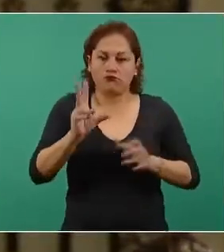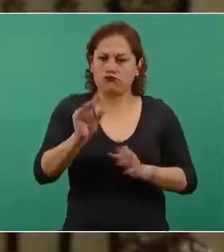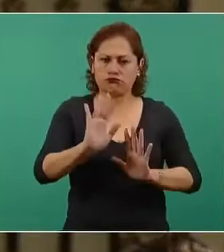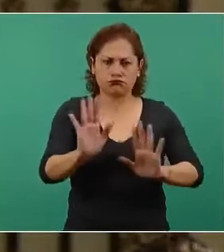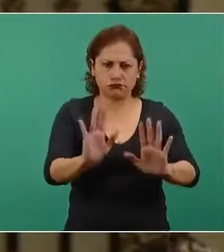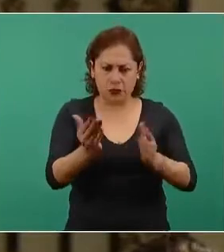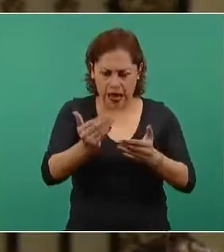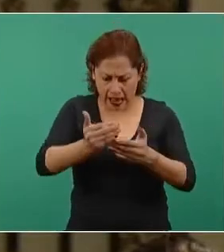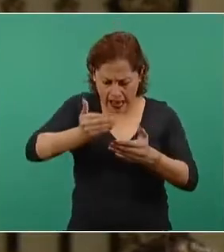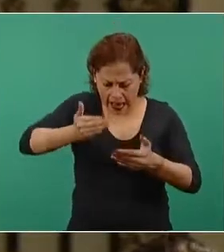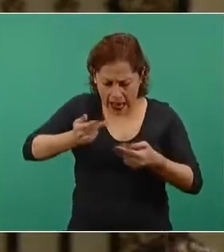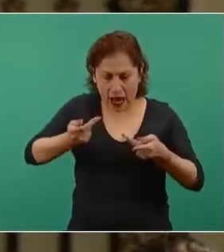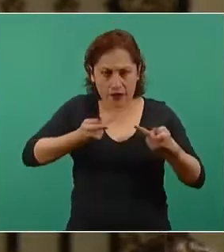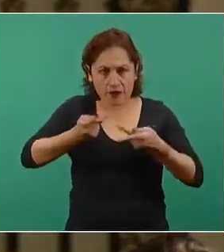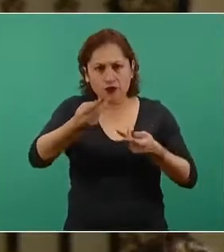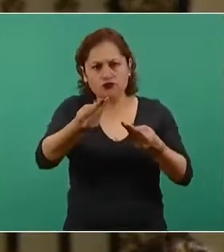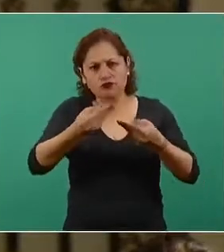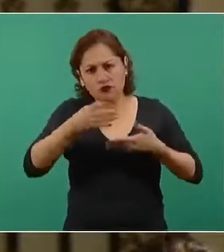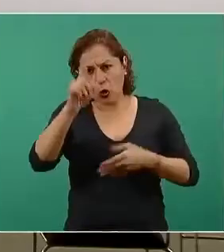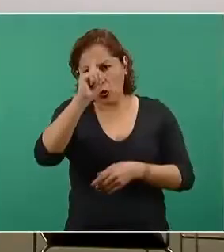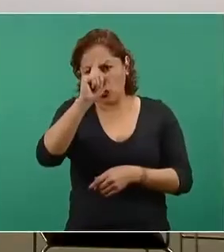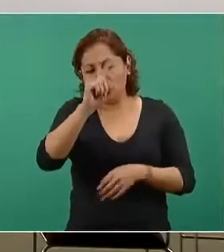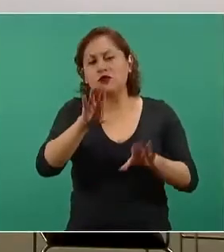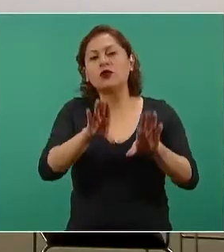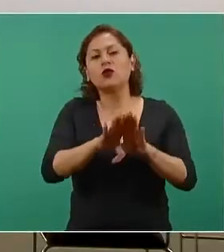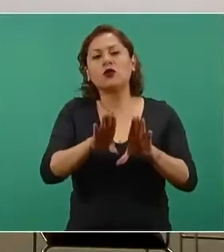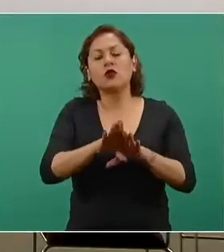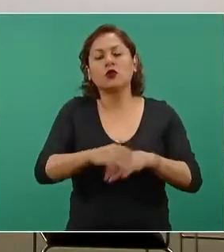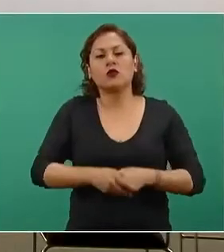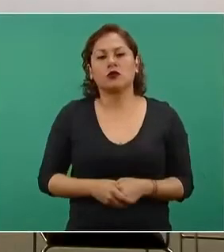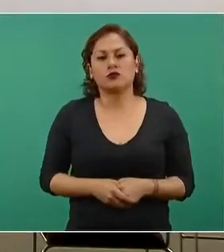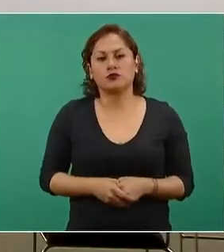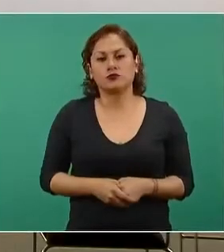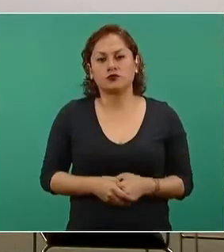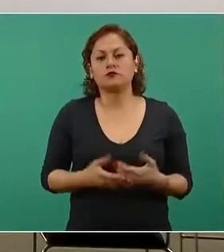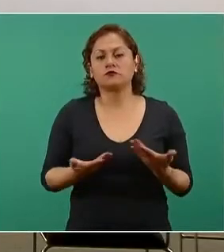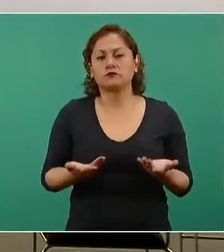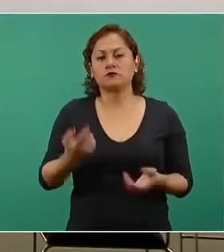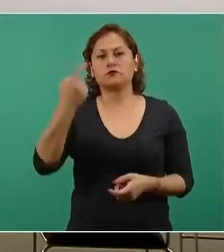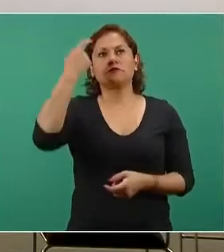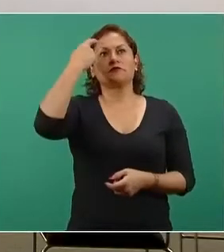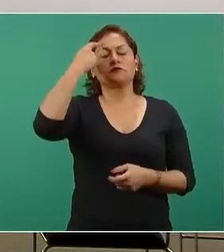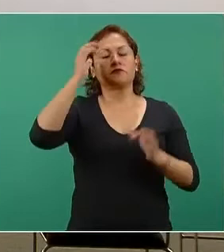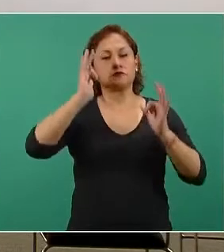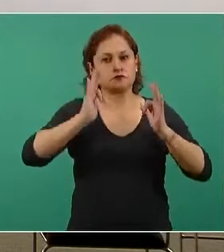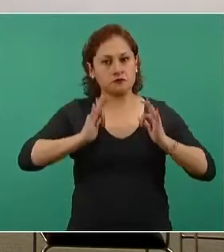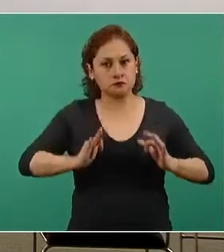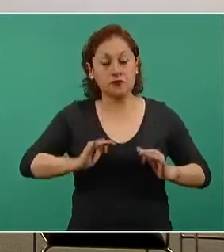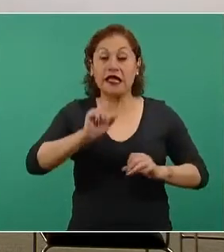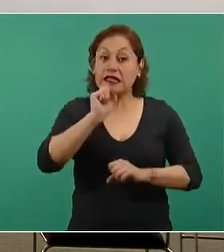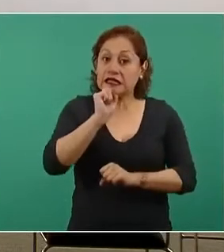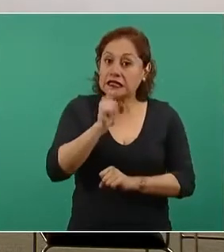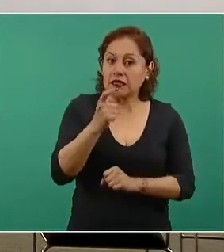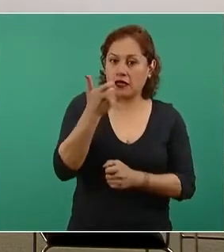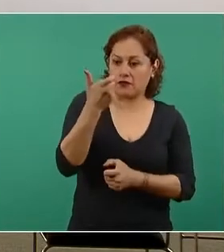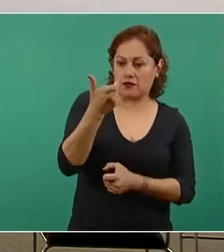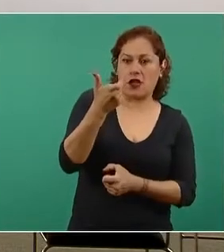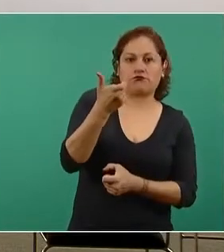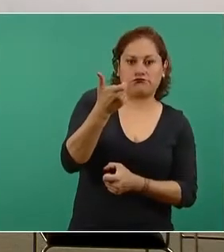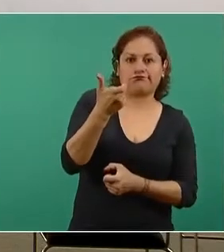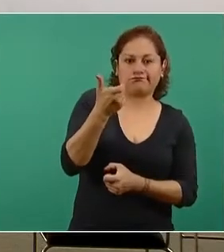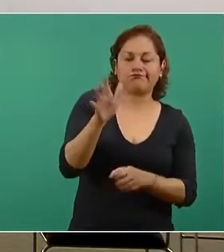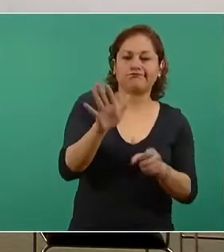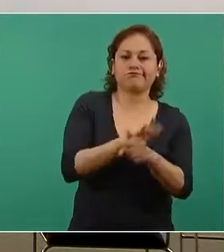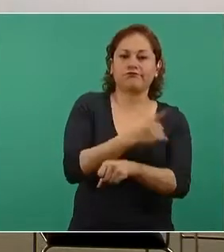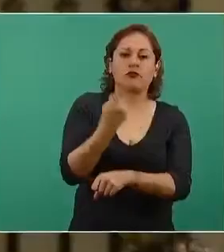no nos atemoricemos. ¿Cómo podremos prepararnos psicológicamente y económicamente? Porque si, por